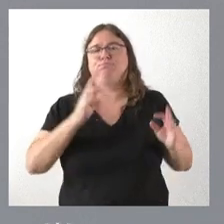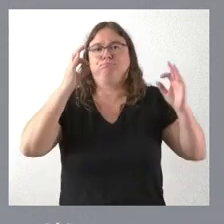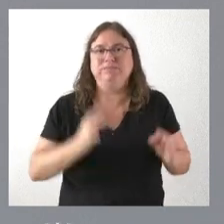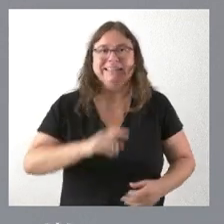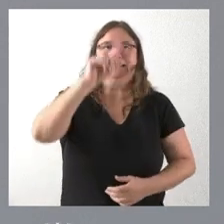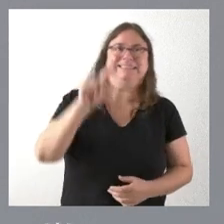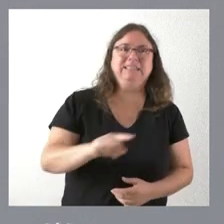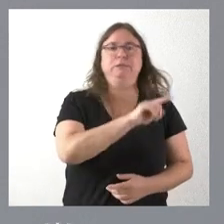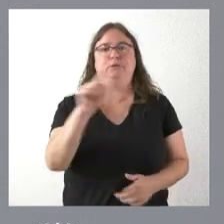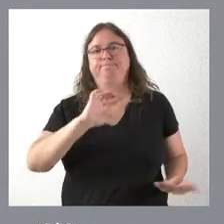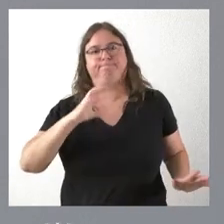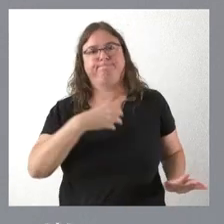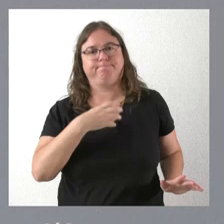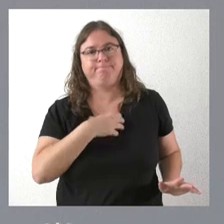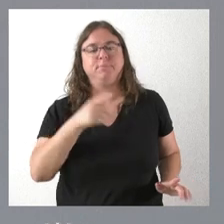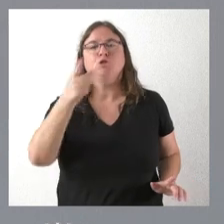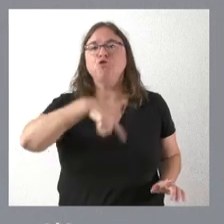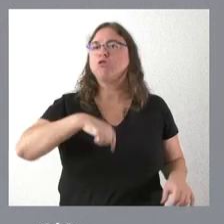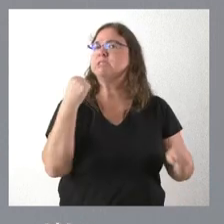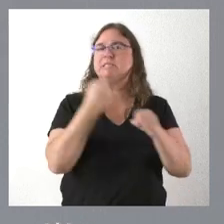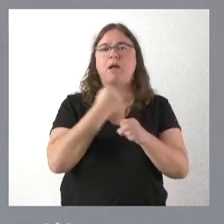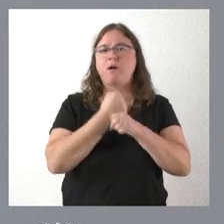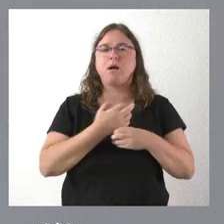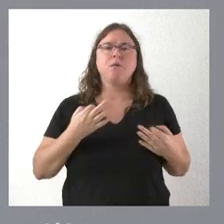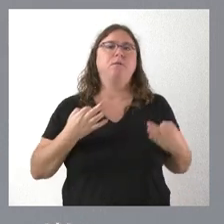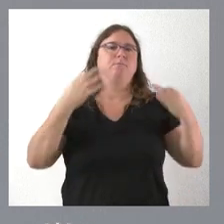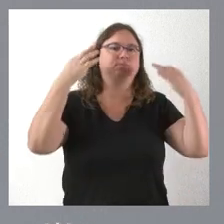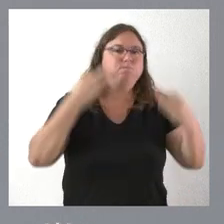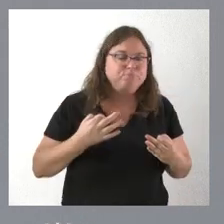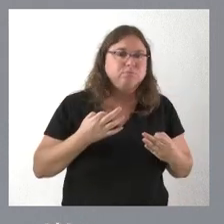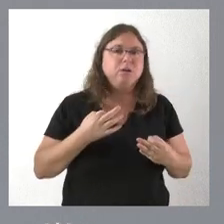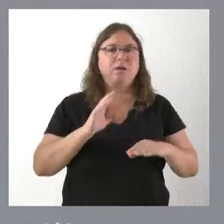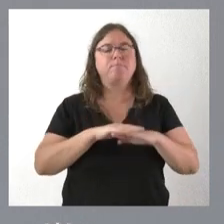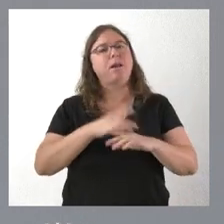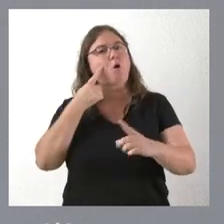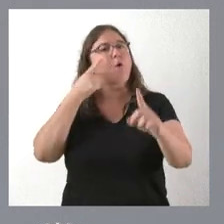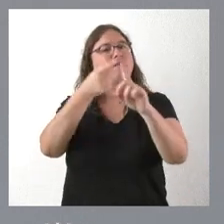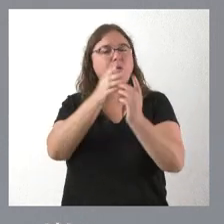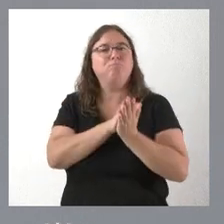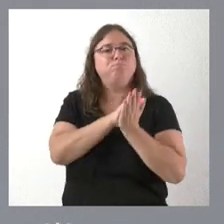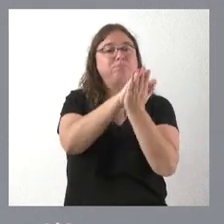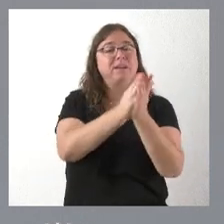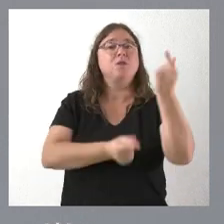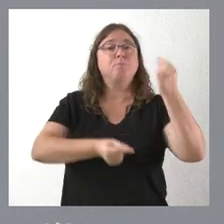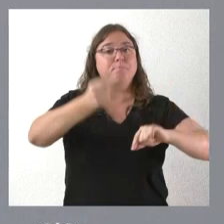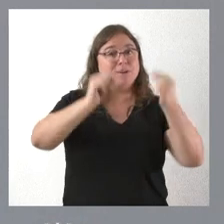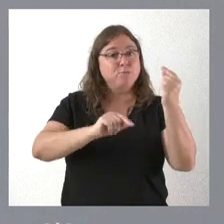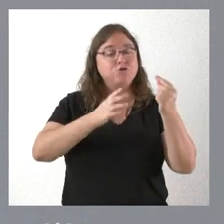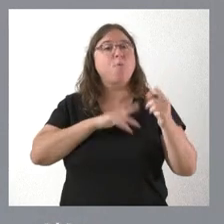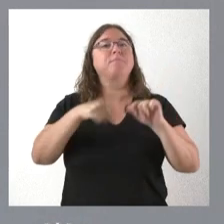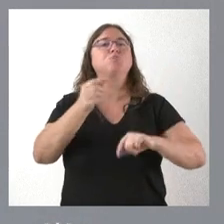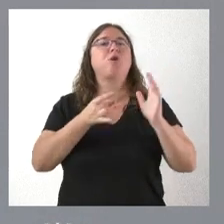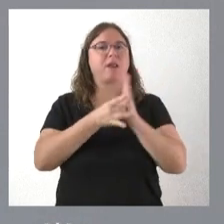ese sentido no nosotros estamos trabajando con rigor y con seriedad como hemos dicho siempre con el objeto de presentar no solamente presupuesto sino unos buenos presupuestos